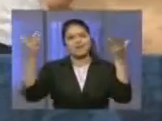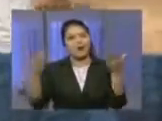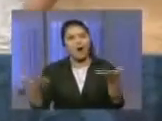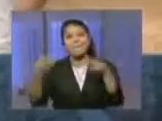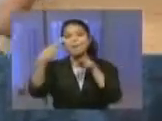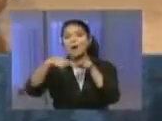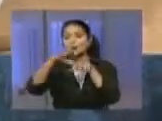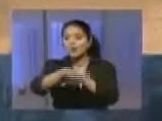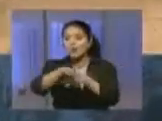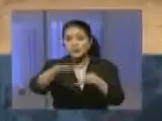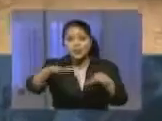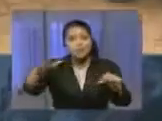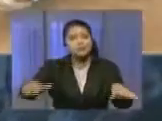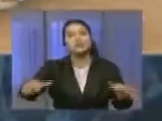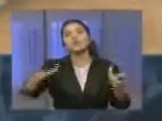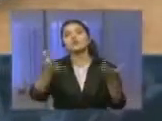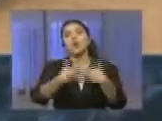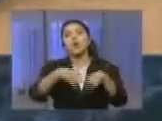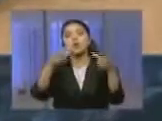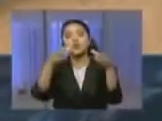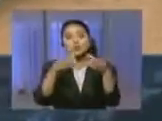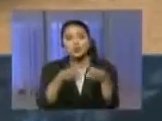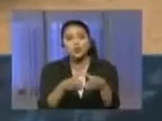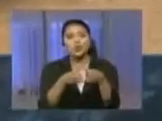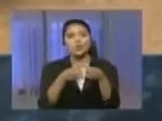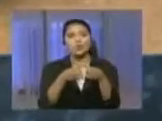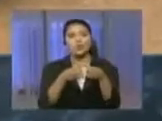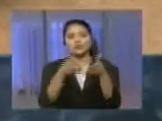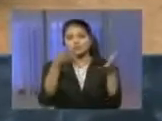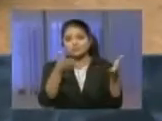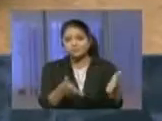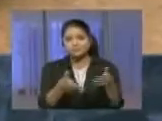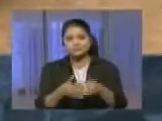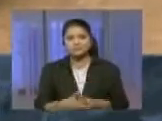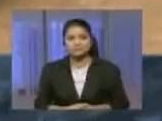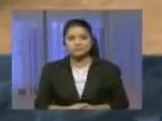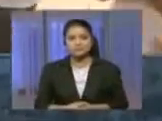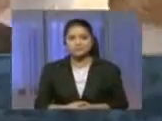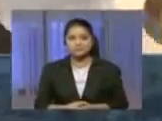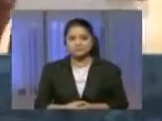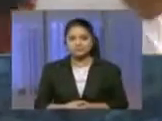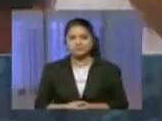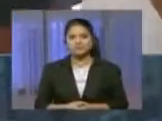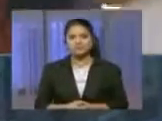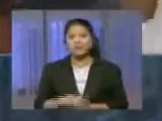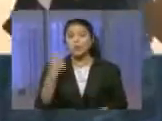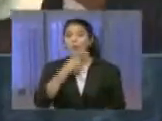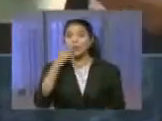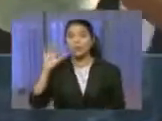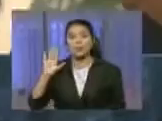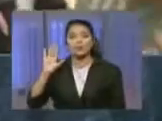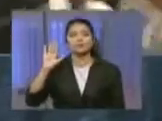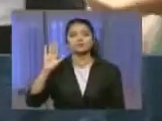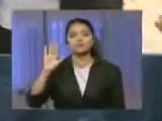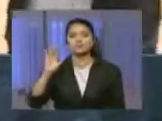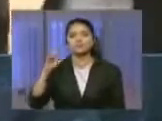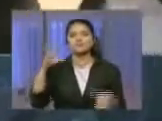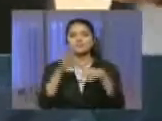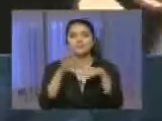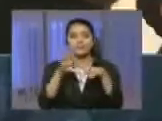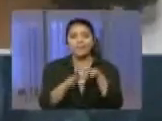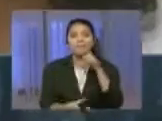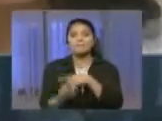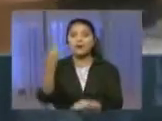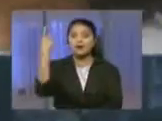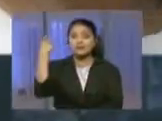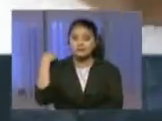niños y niñas nuestro movimiento Nacional de recreadores y recreadoras comprometido usted el martes pasado nos pregunta qué